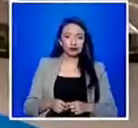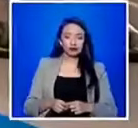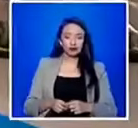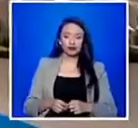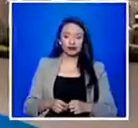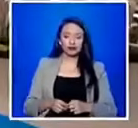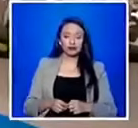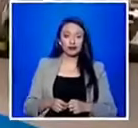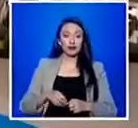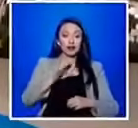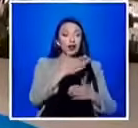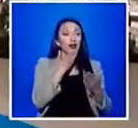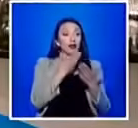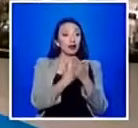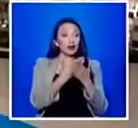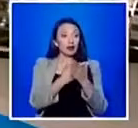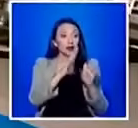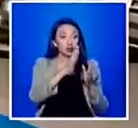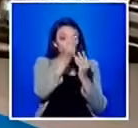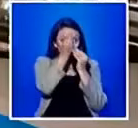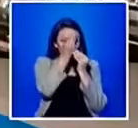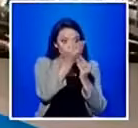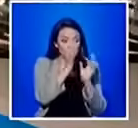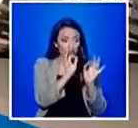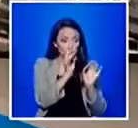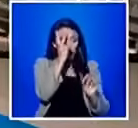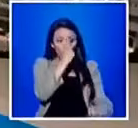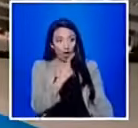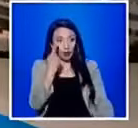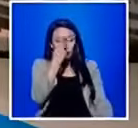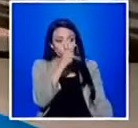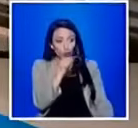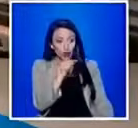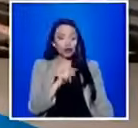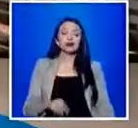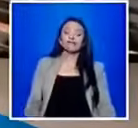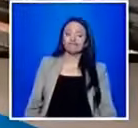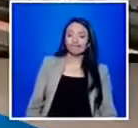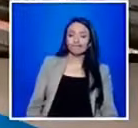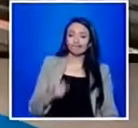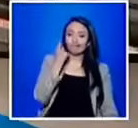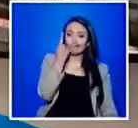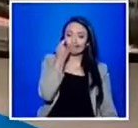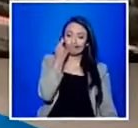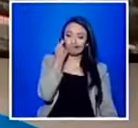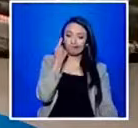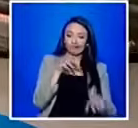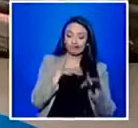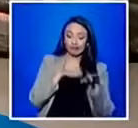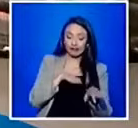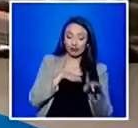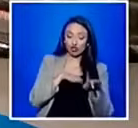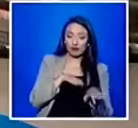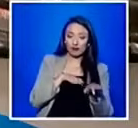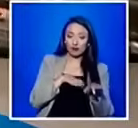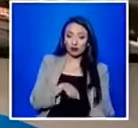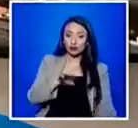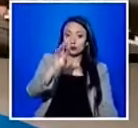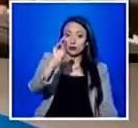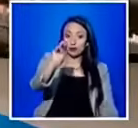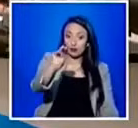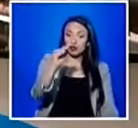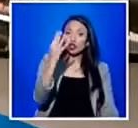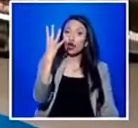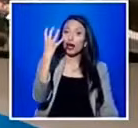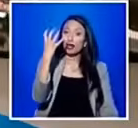Gracias, gracias Alex por tu informe desde el intercambiador de Carapungo. Intenso tráfico a esta hora en la capital. Estamos con 14 grados